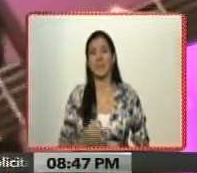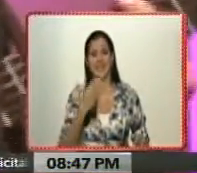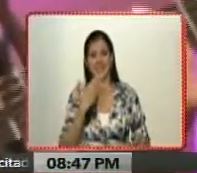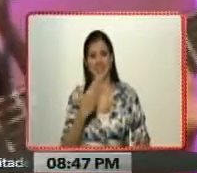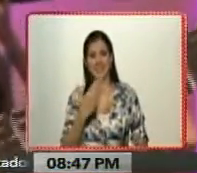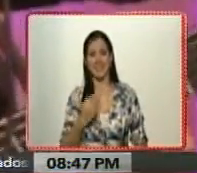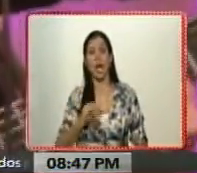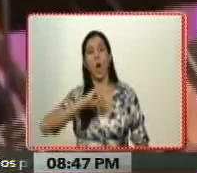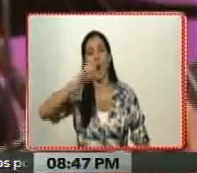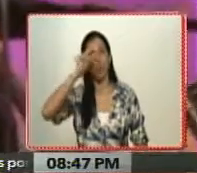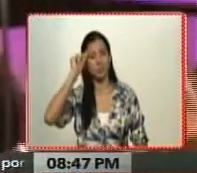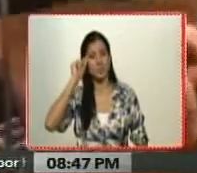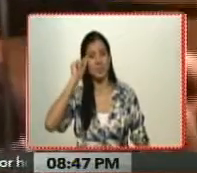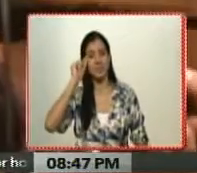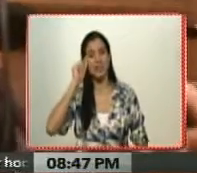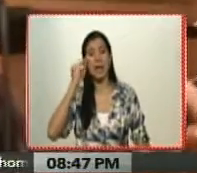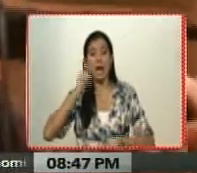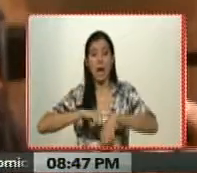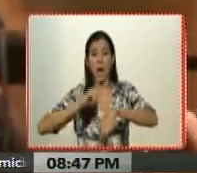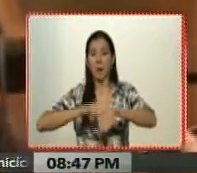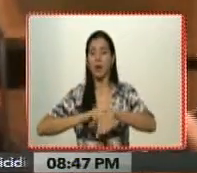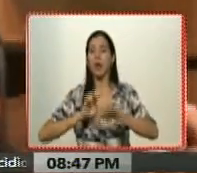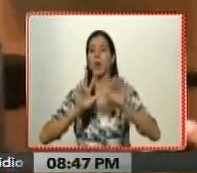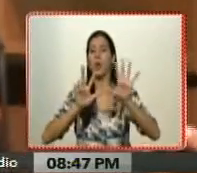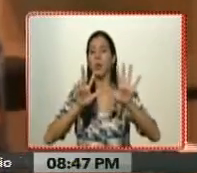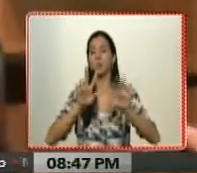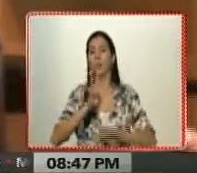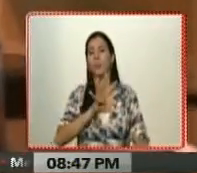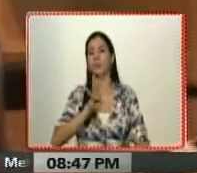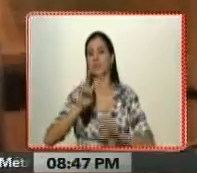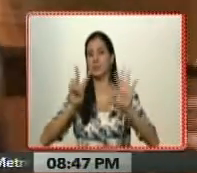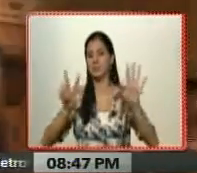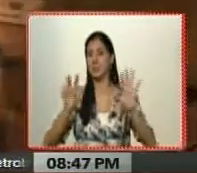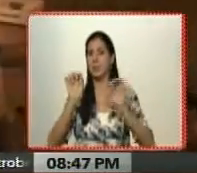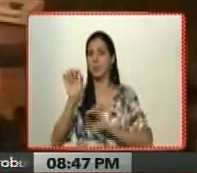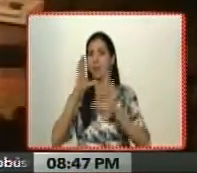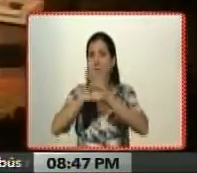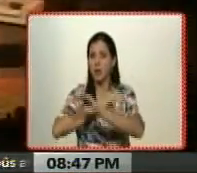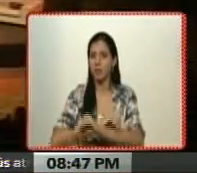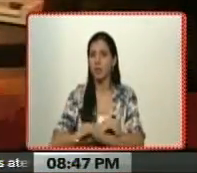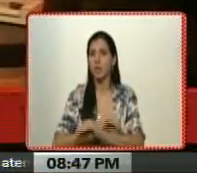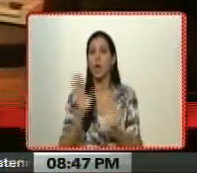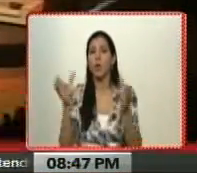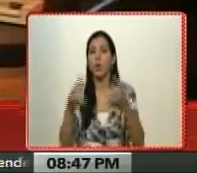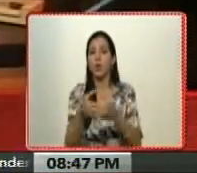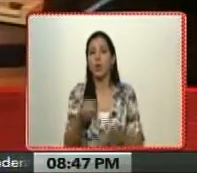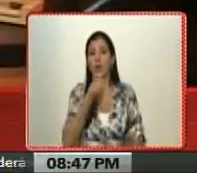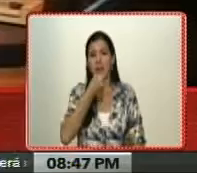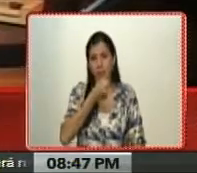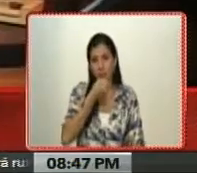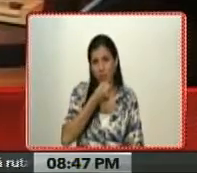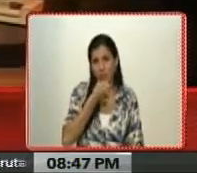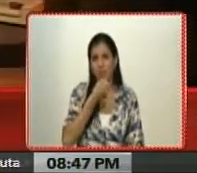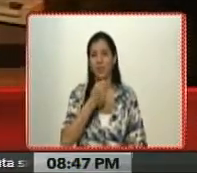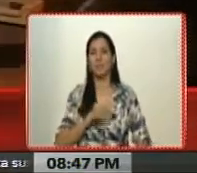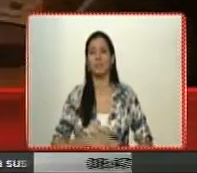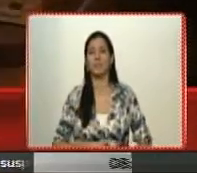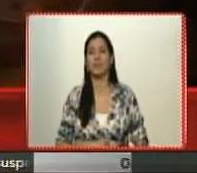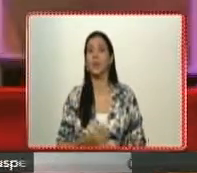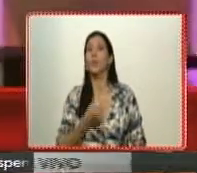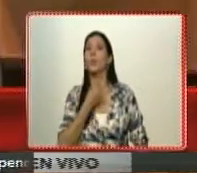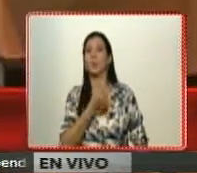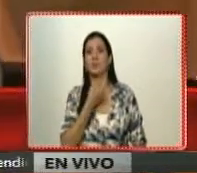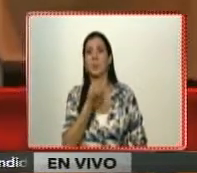Gracias, José. Cuando es exactamente las 8:47 minutos de la noche, a este equipo reporteril le complace dar una